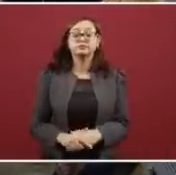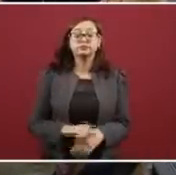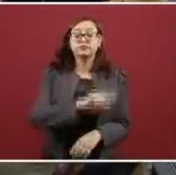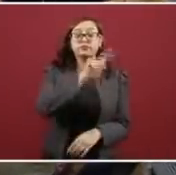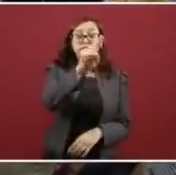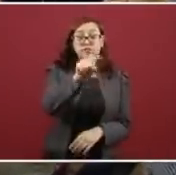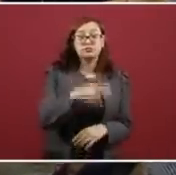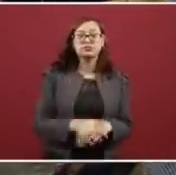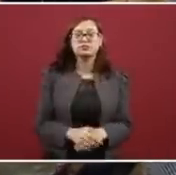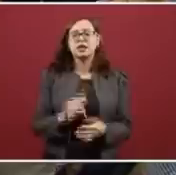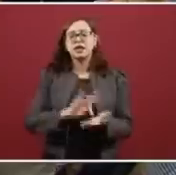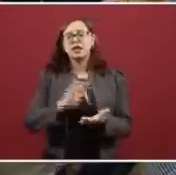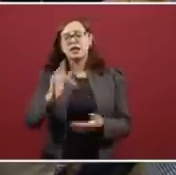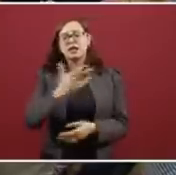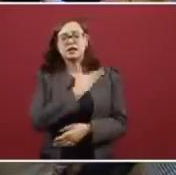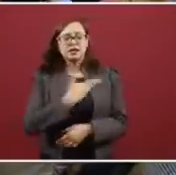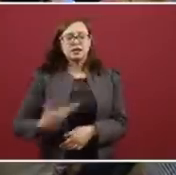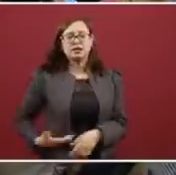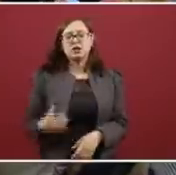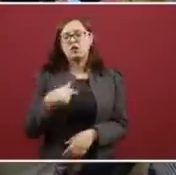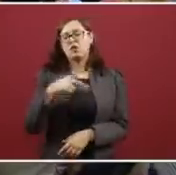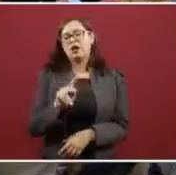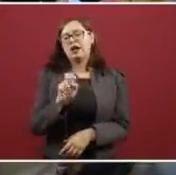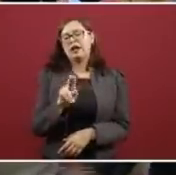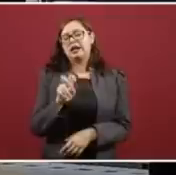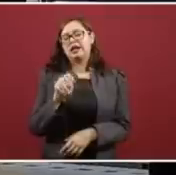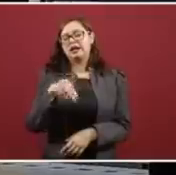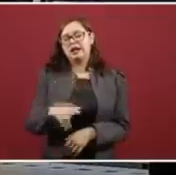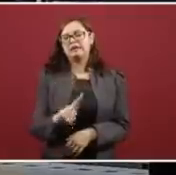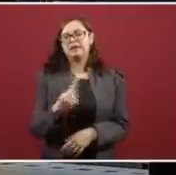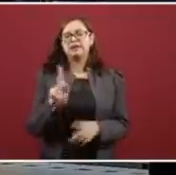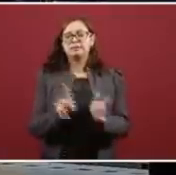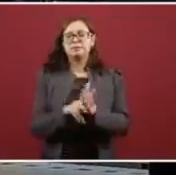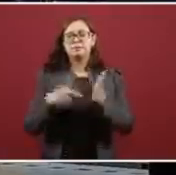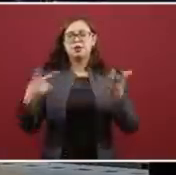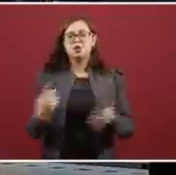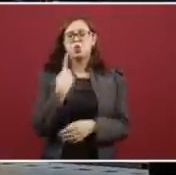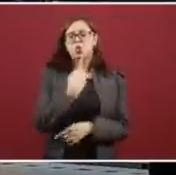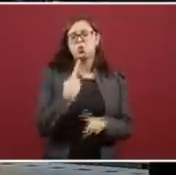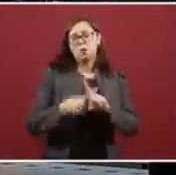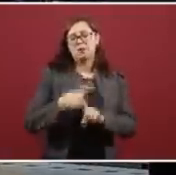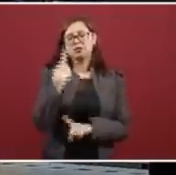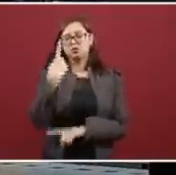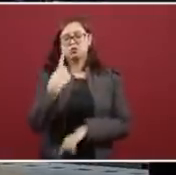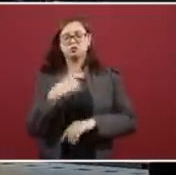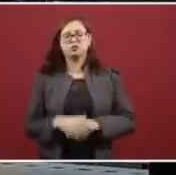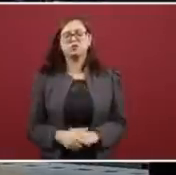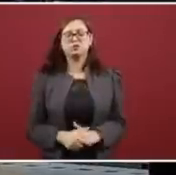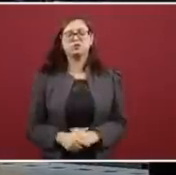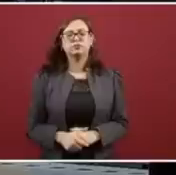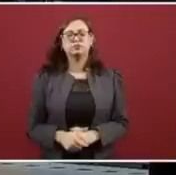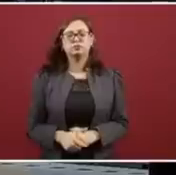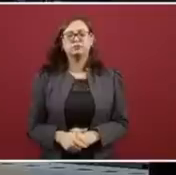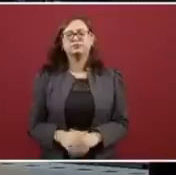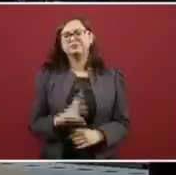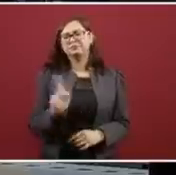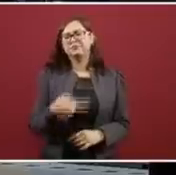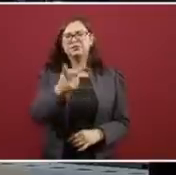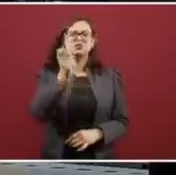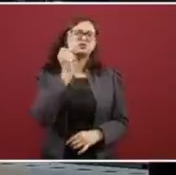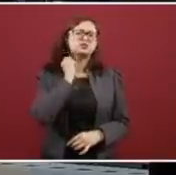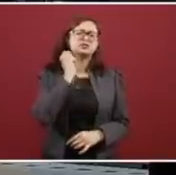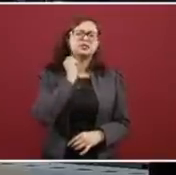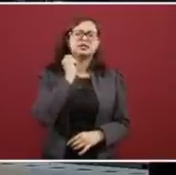presidente kevin ramírez del diario unomásuno la pregunta es el presidente el senado ya